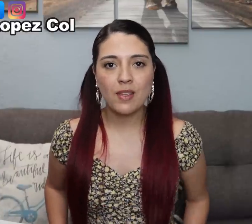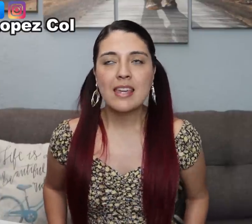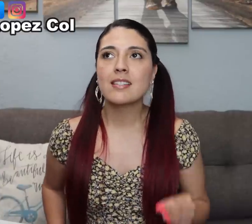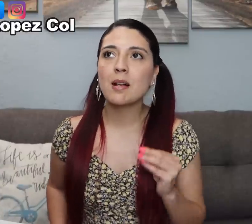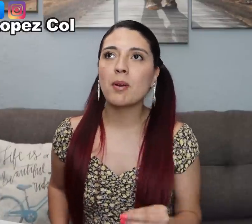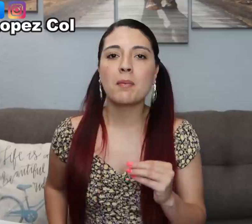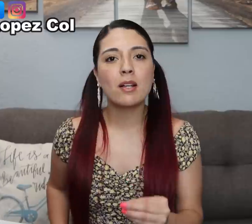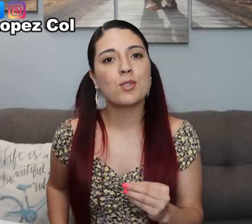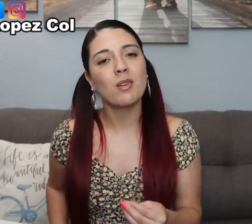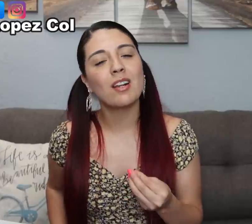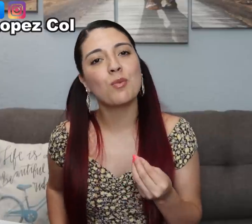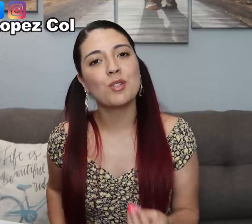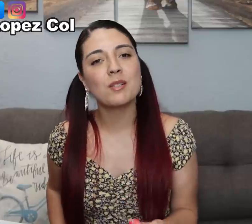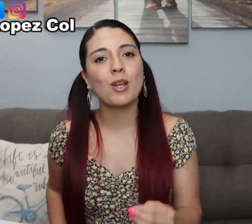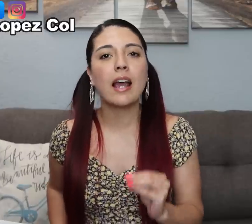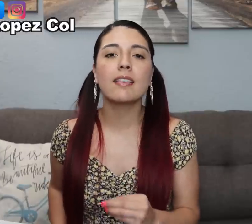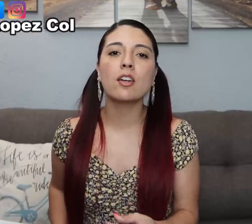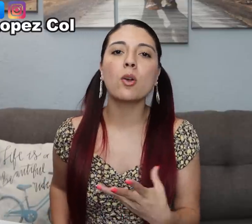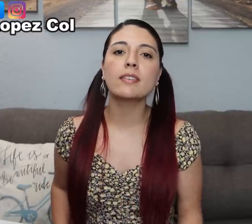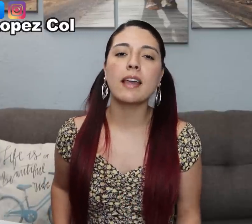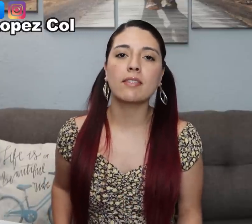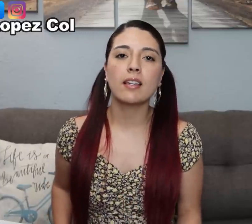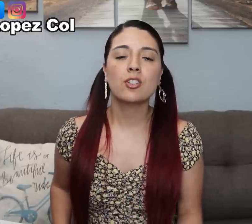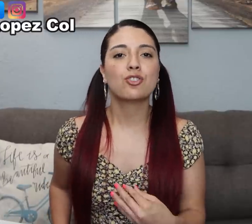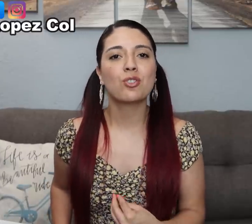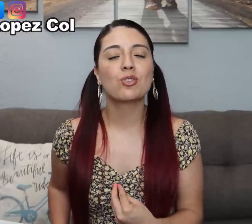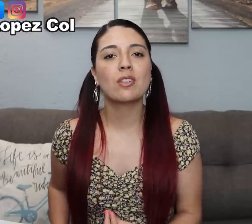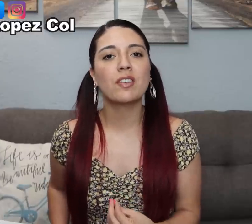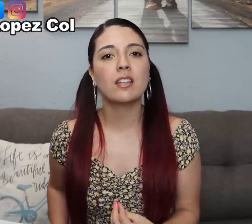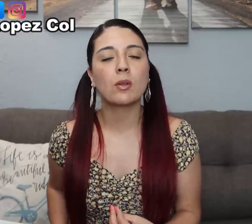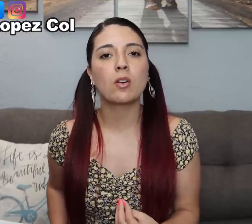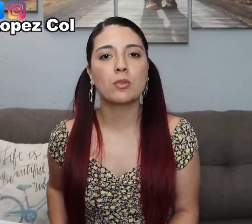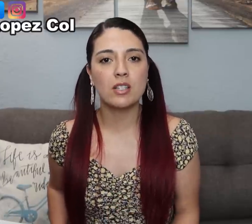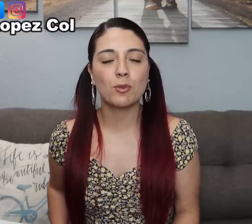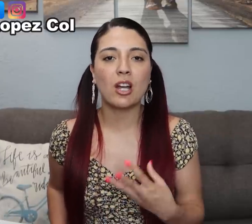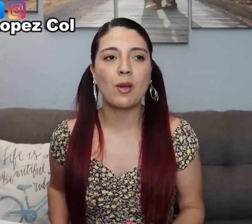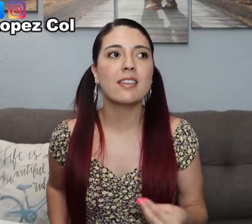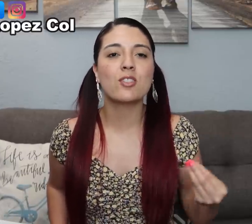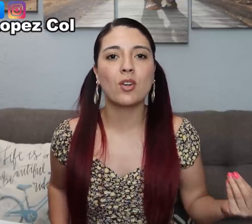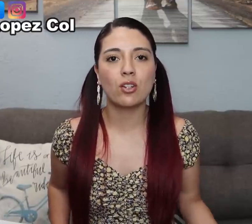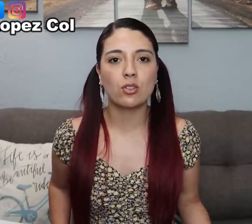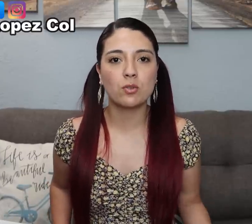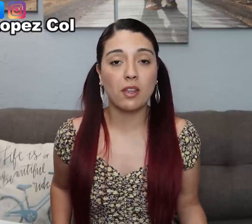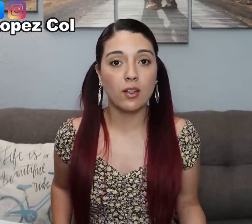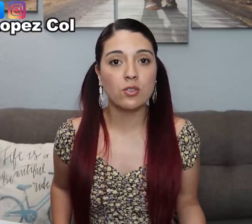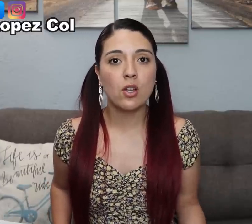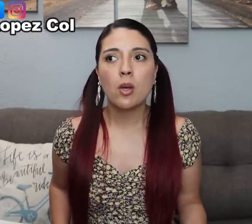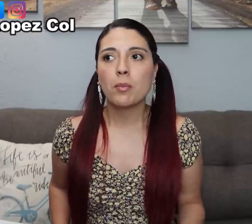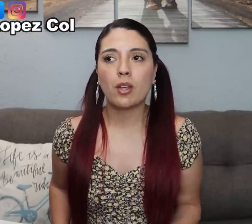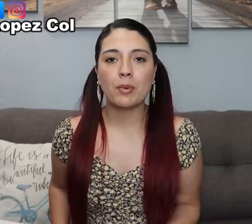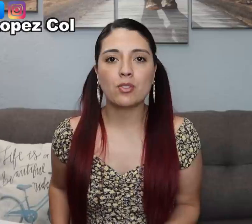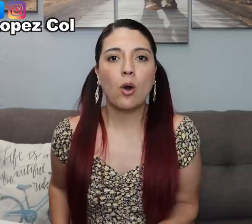eso. Y ese es el problema inclusive del comunismo y la gente no lo entiende. Yo no estoy defendiendo el comunismo, ya lo he dicho en otros